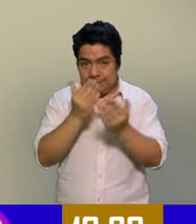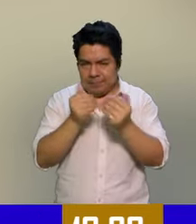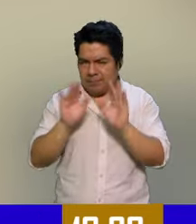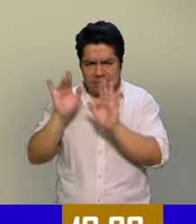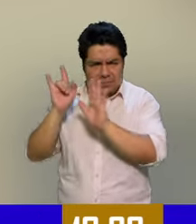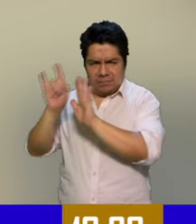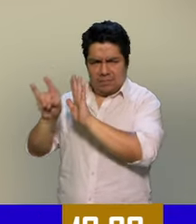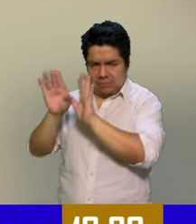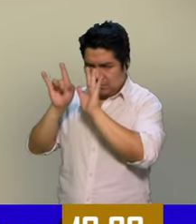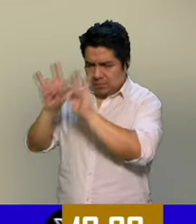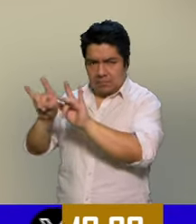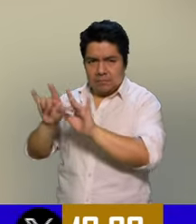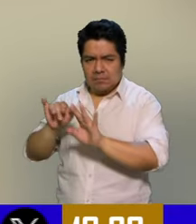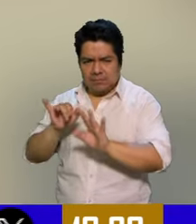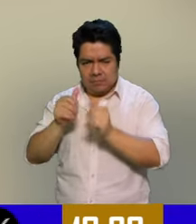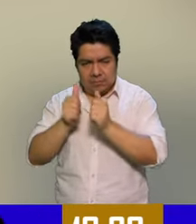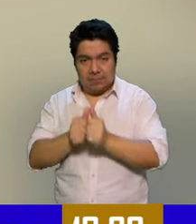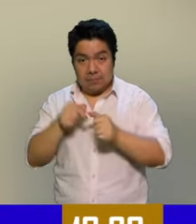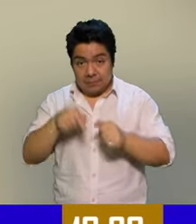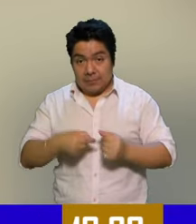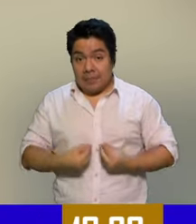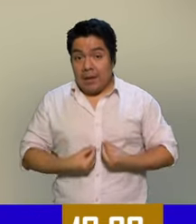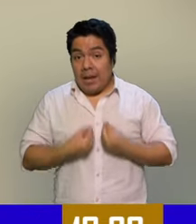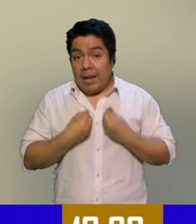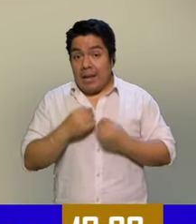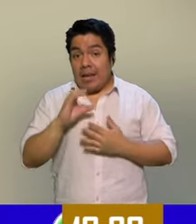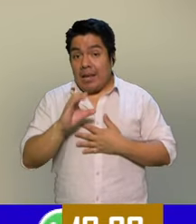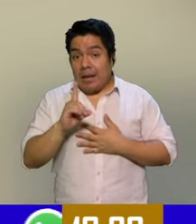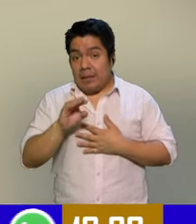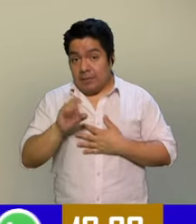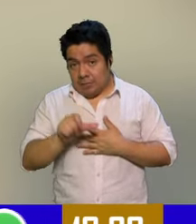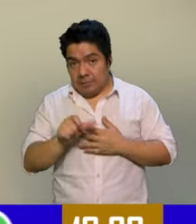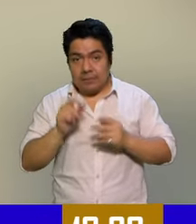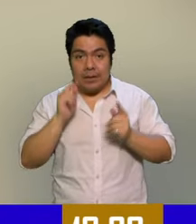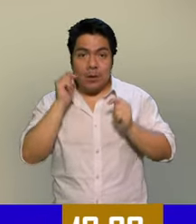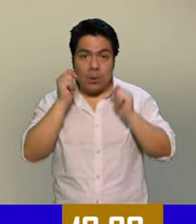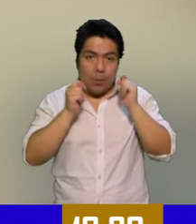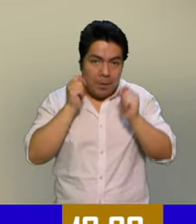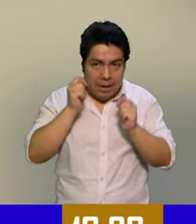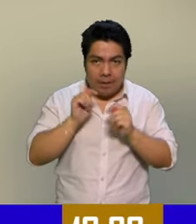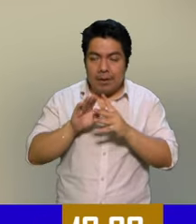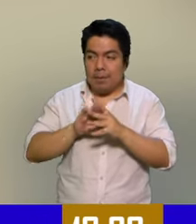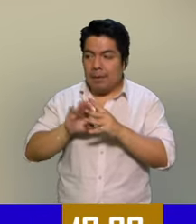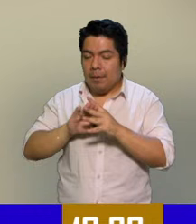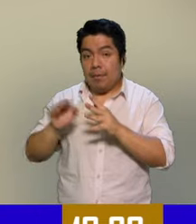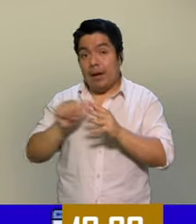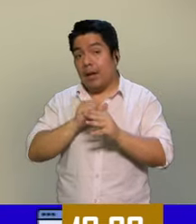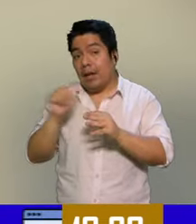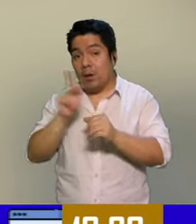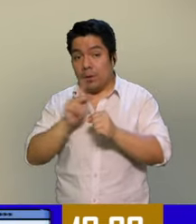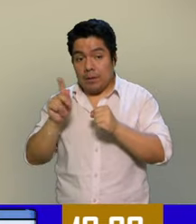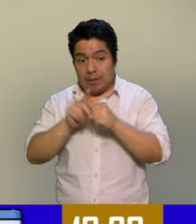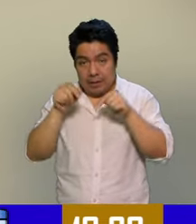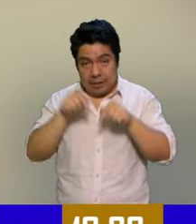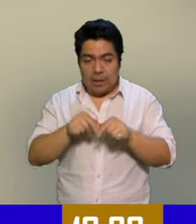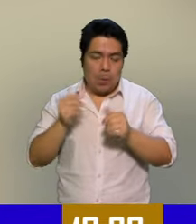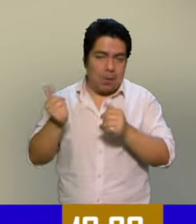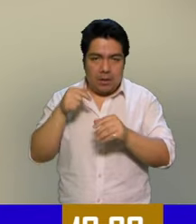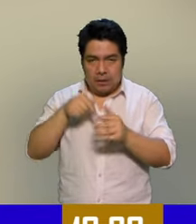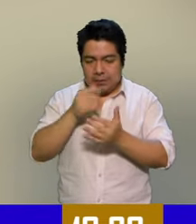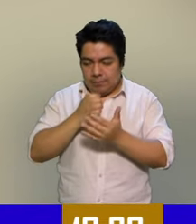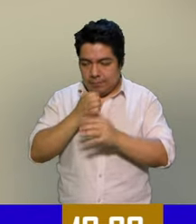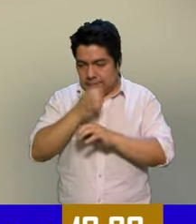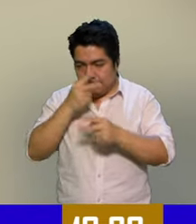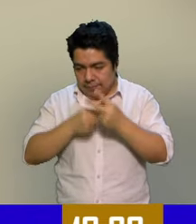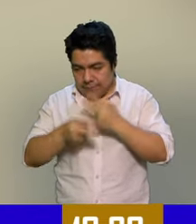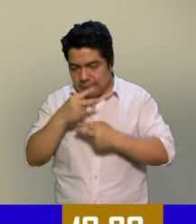favor, aquí quédatelo. Si ustedes viven en la Ciudad de México, son turistas, migrantes o viven en otro estado, pero transitan por la ciudad, queremos que